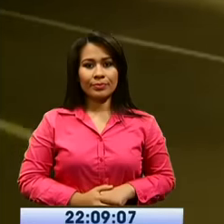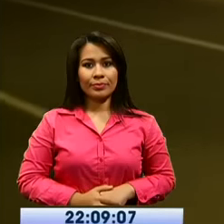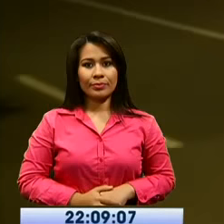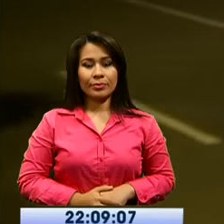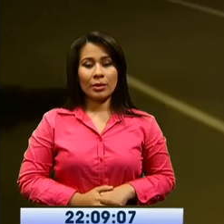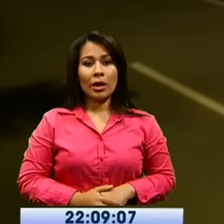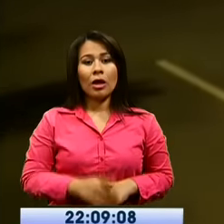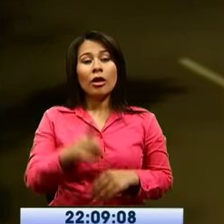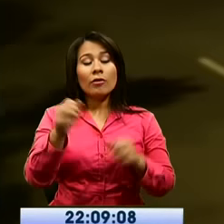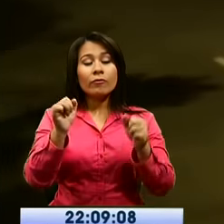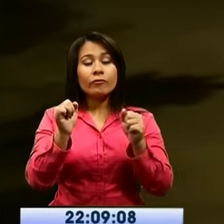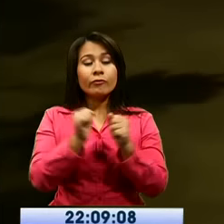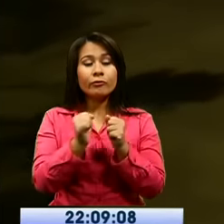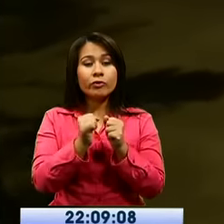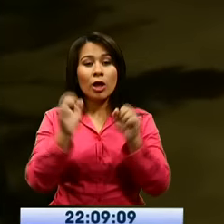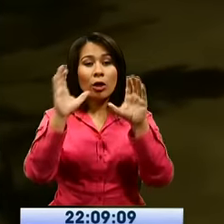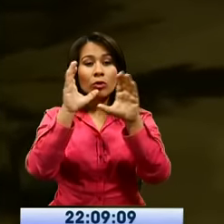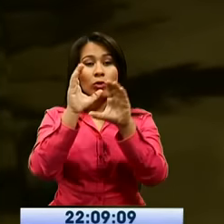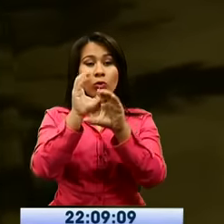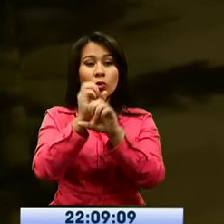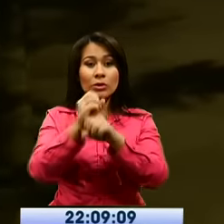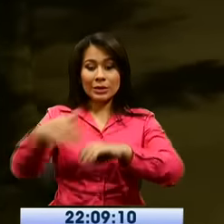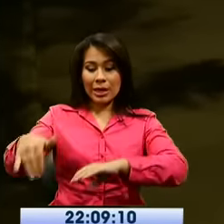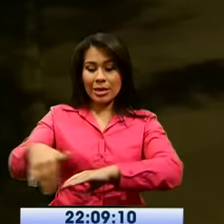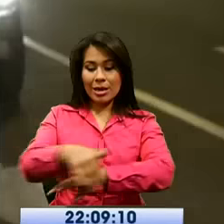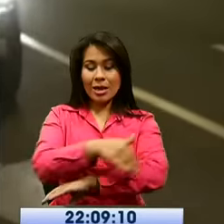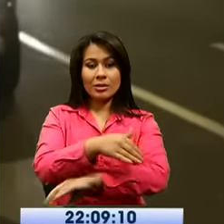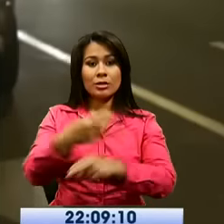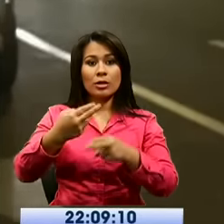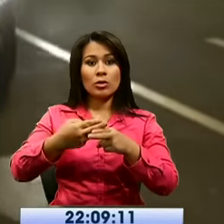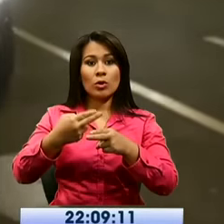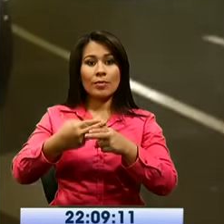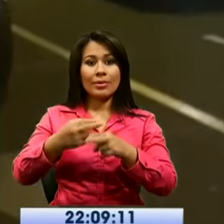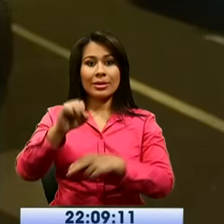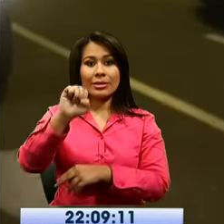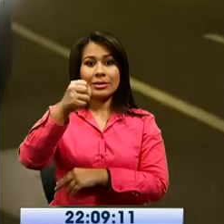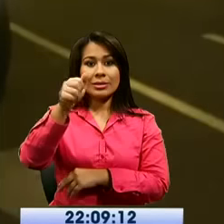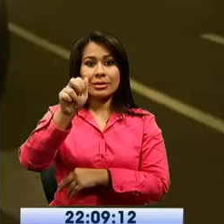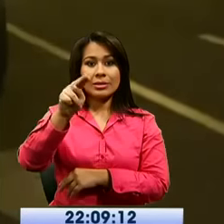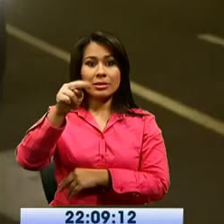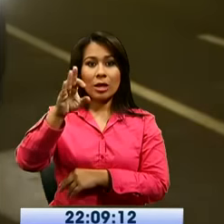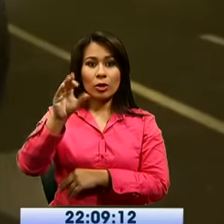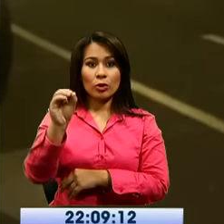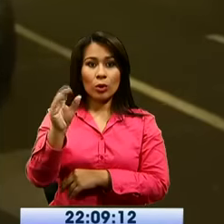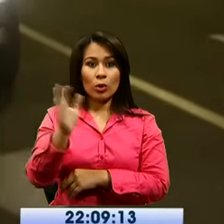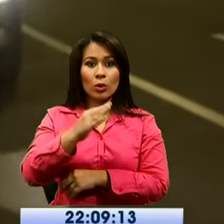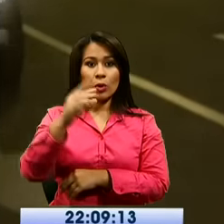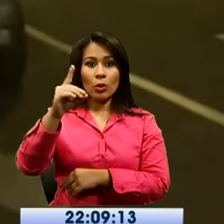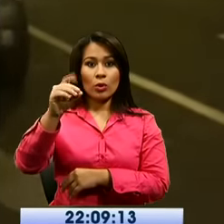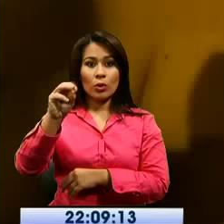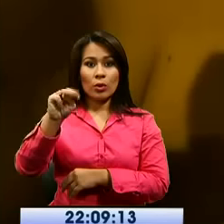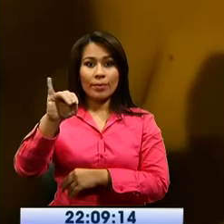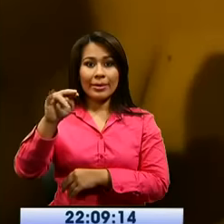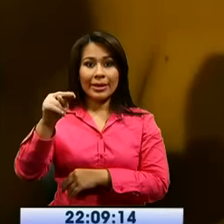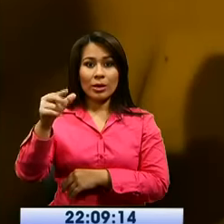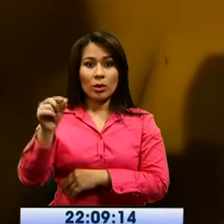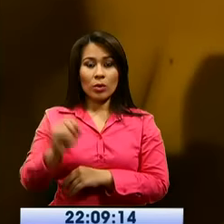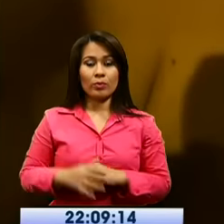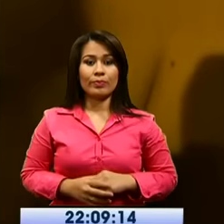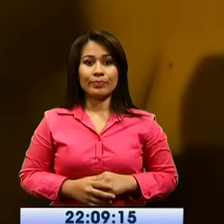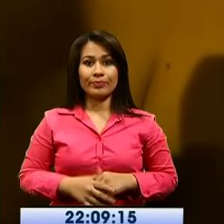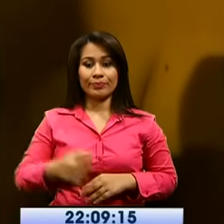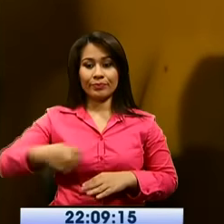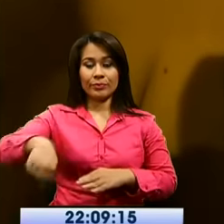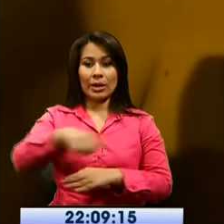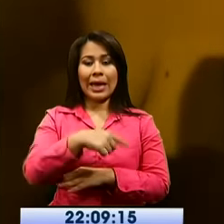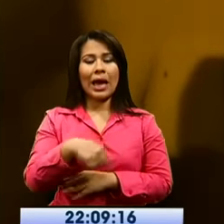Durante la fría noche en la avenida Branca Lazacón de Santo Domingo, fue donde un automóvil fantasma atropelló a un menor de edad. Se escucha comentarios,